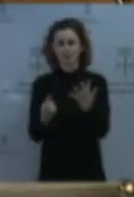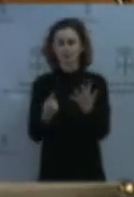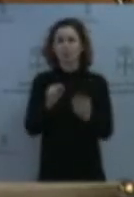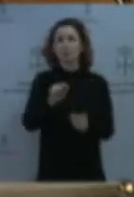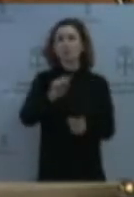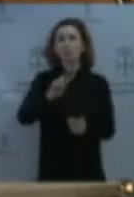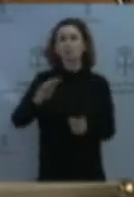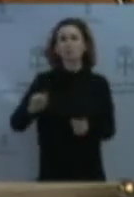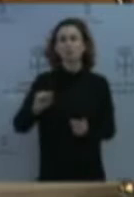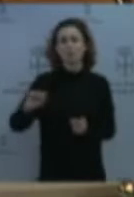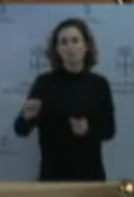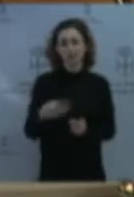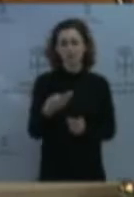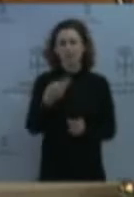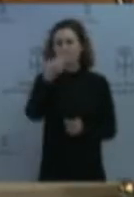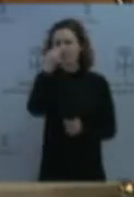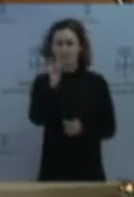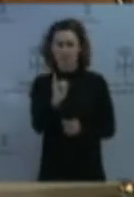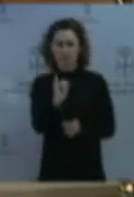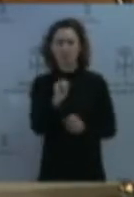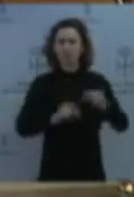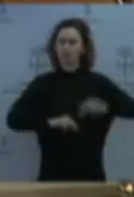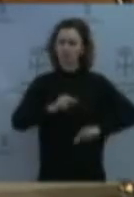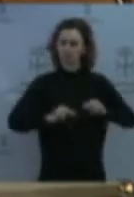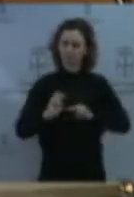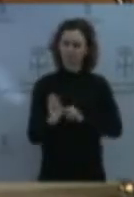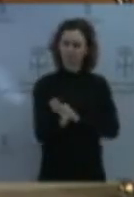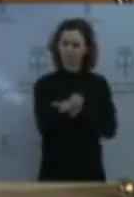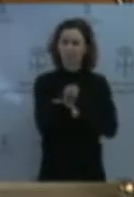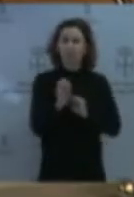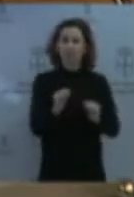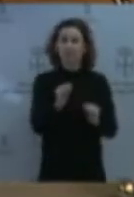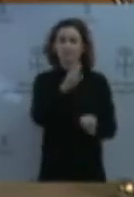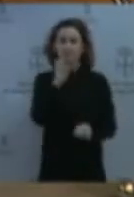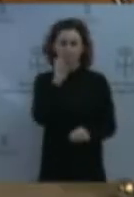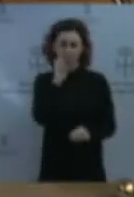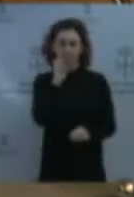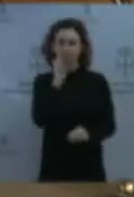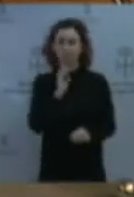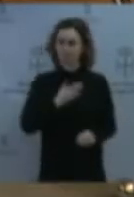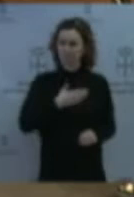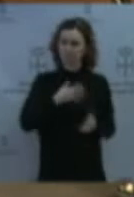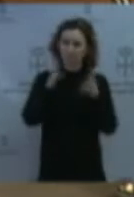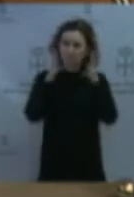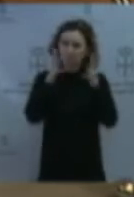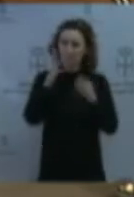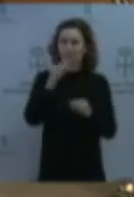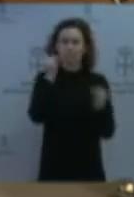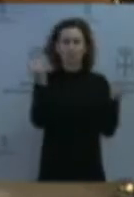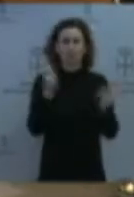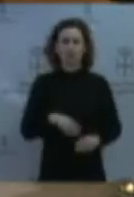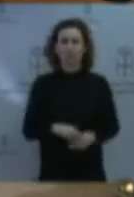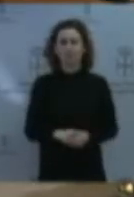varias construcciones cuya protección patrimonial se recomienda además por su interés histórico, ¿no? Como decíamos, estamos hablando